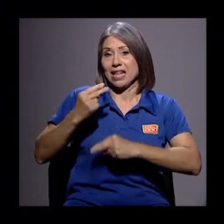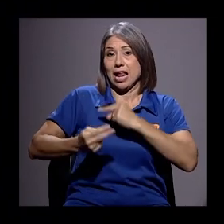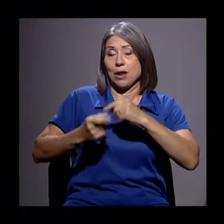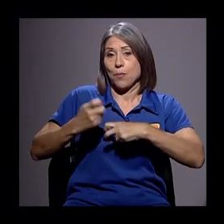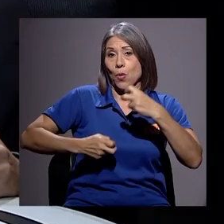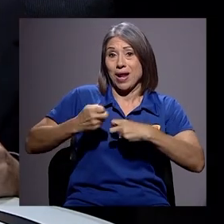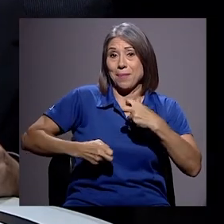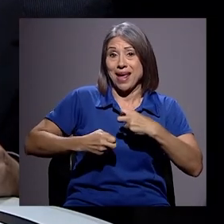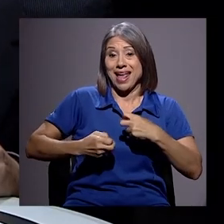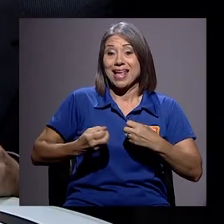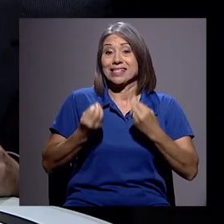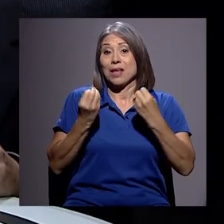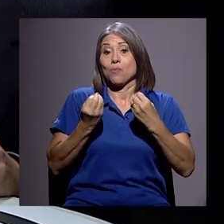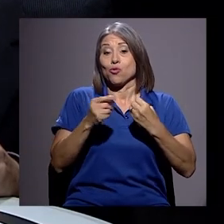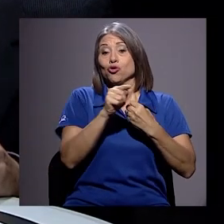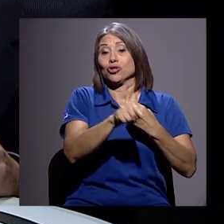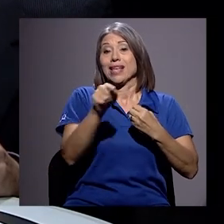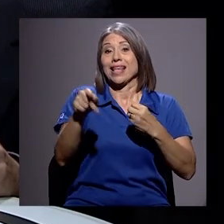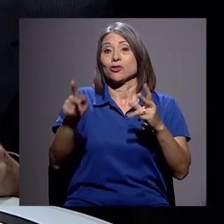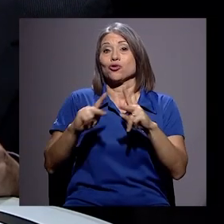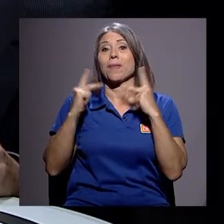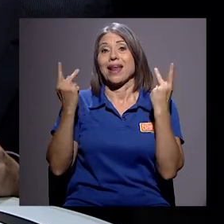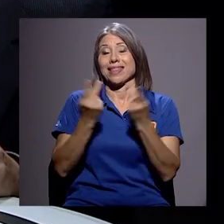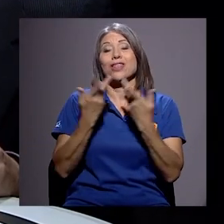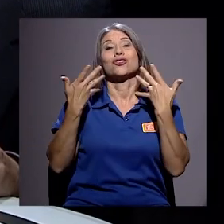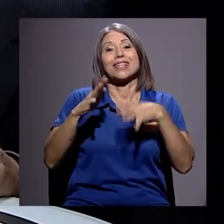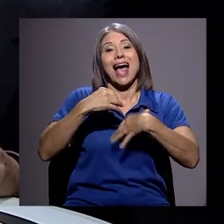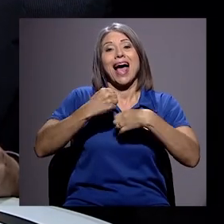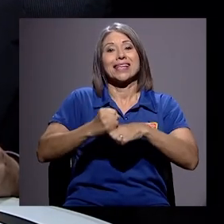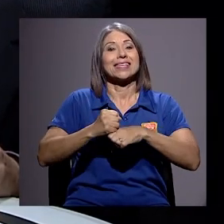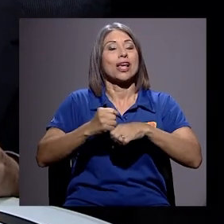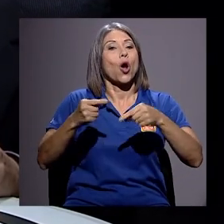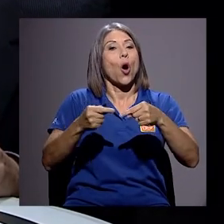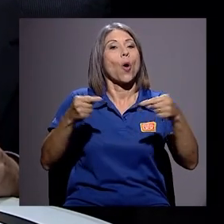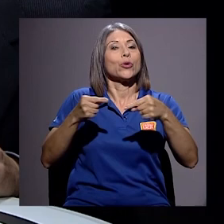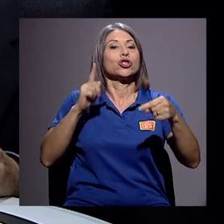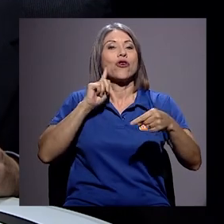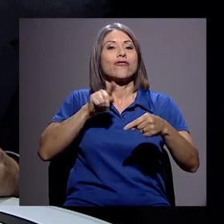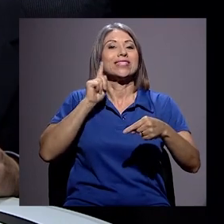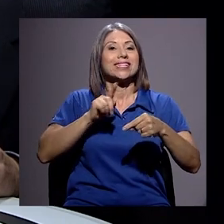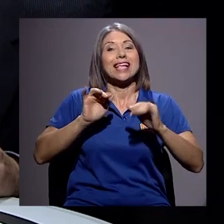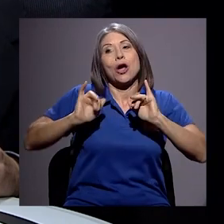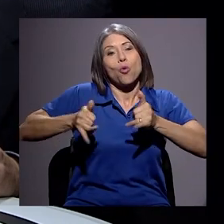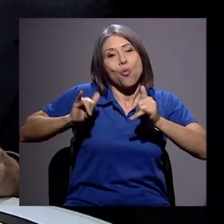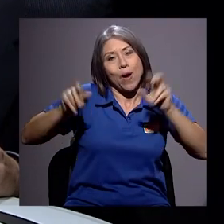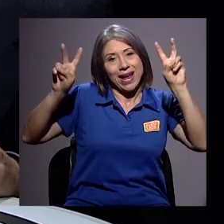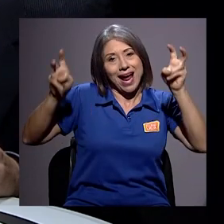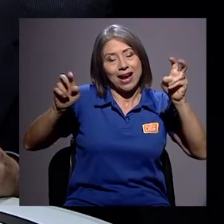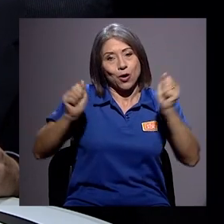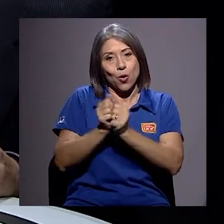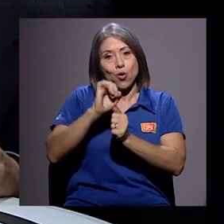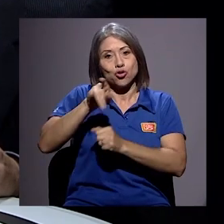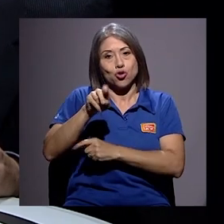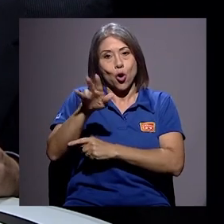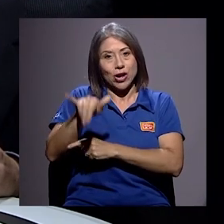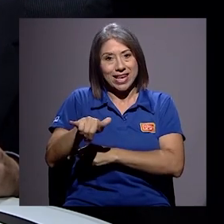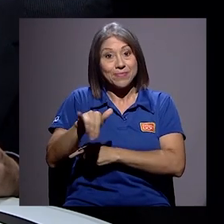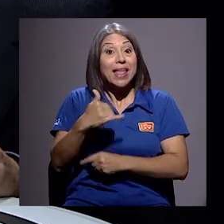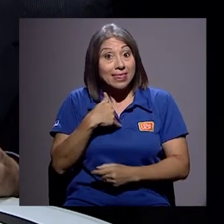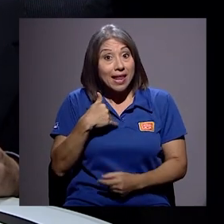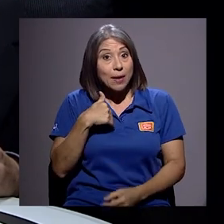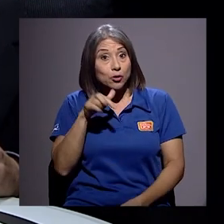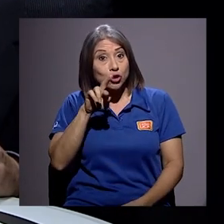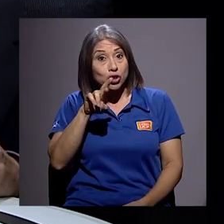de esos partidos ya hacen oposición ficticia verdad y juegan el juego de de jong y tenemos regidores que incluso públicamente en